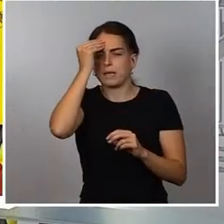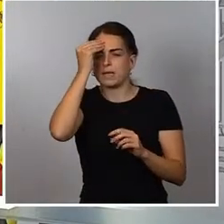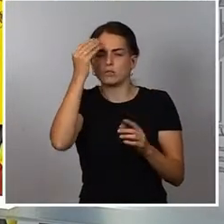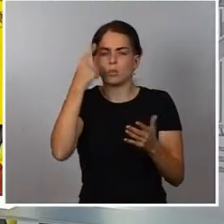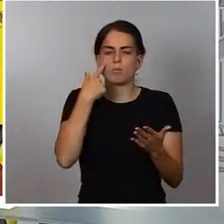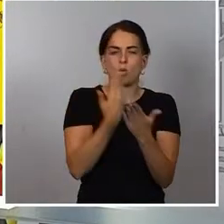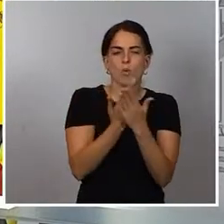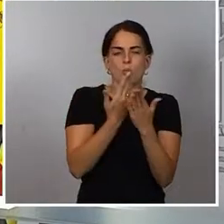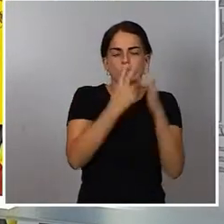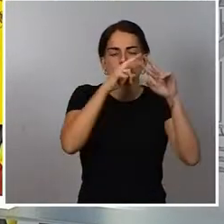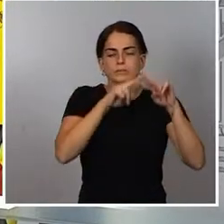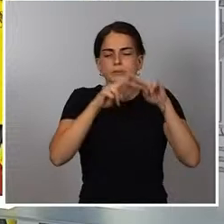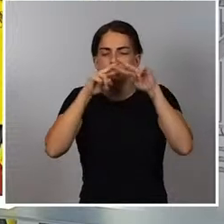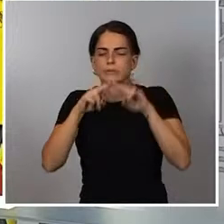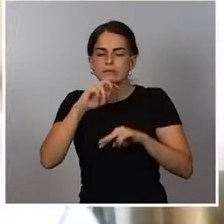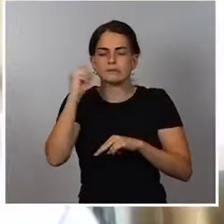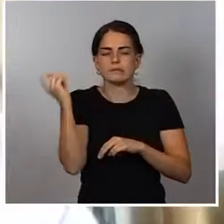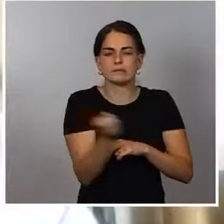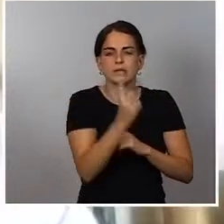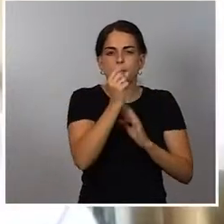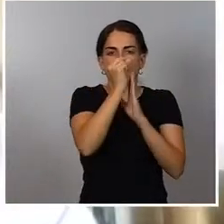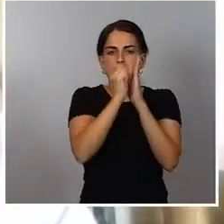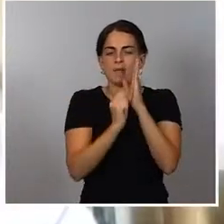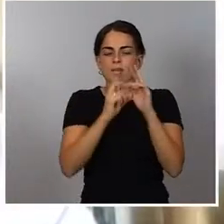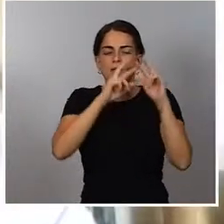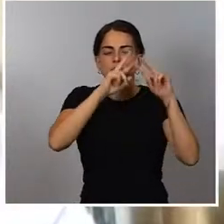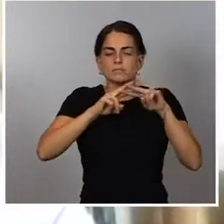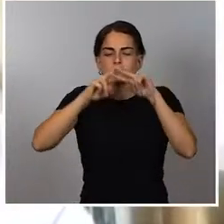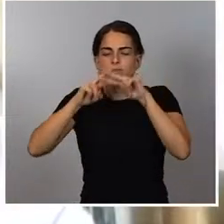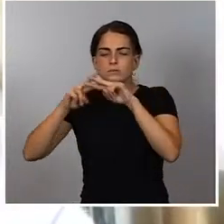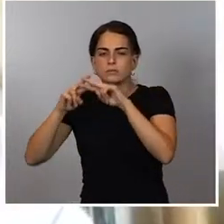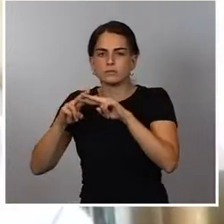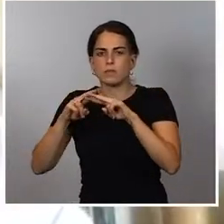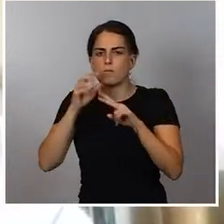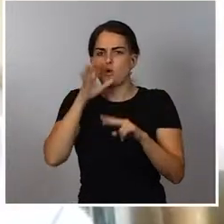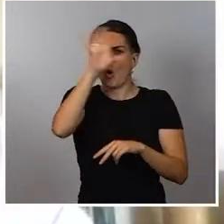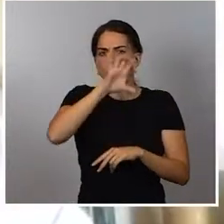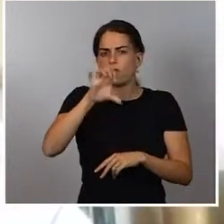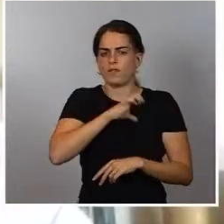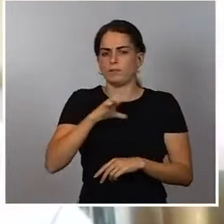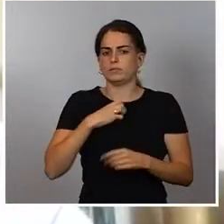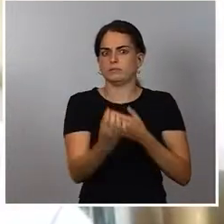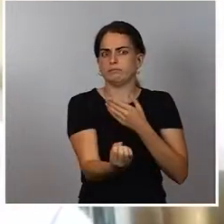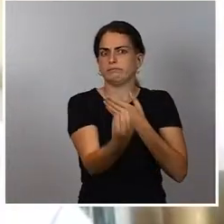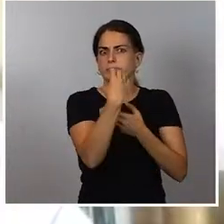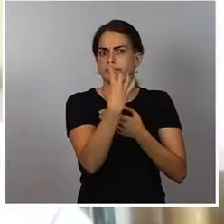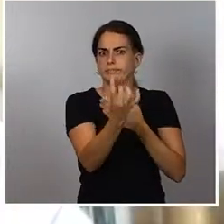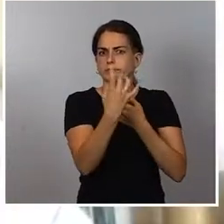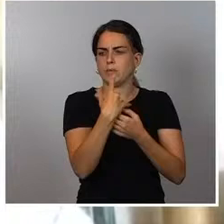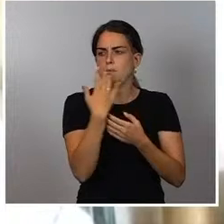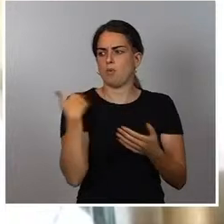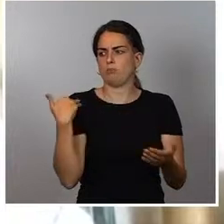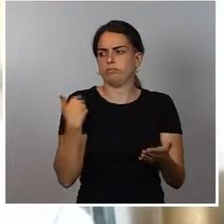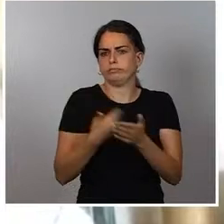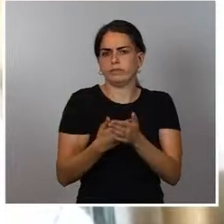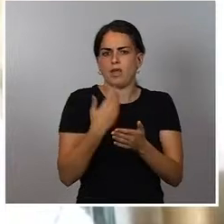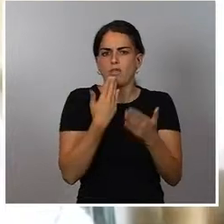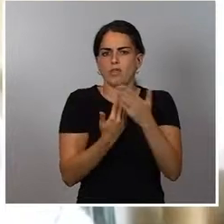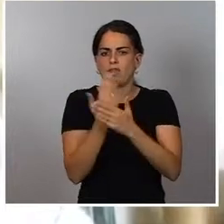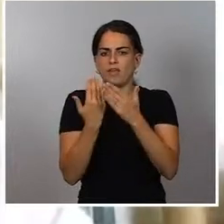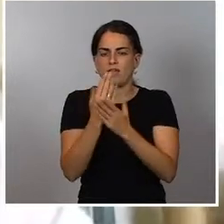las distintas medidas que fueron adoptando las comunidades autónomas en los últimos días hoy el gobierno gallego pues